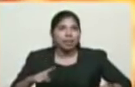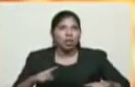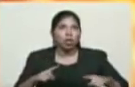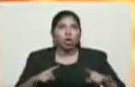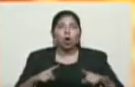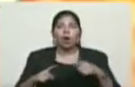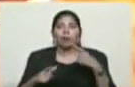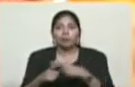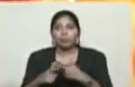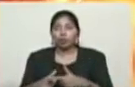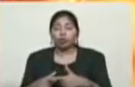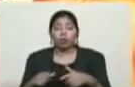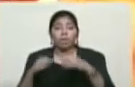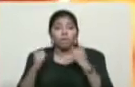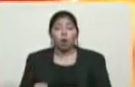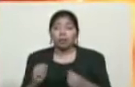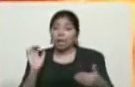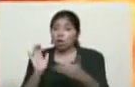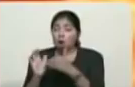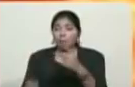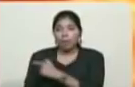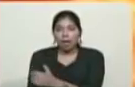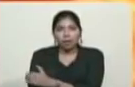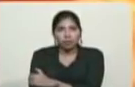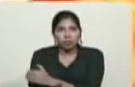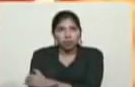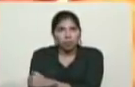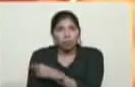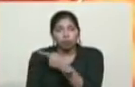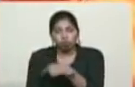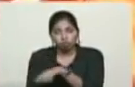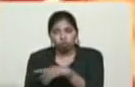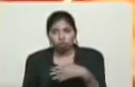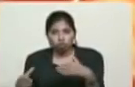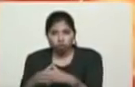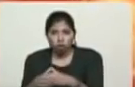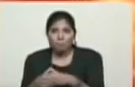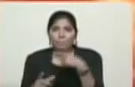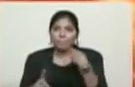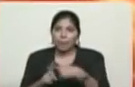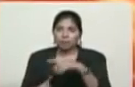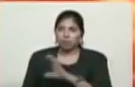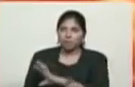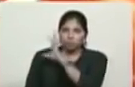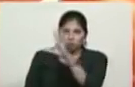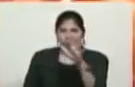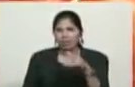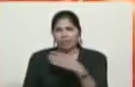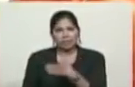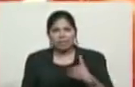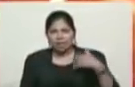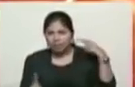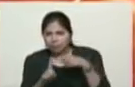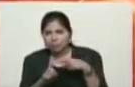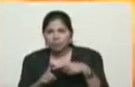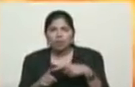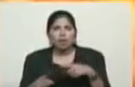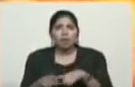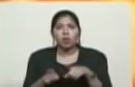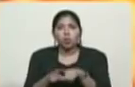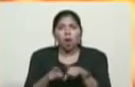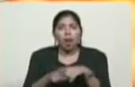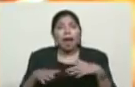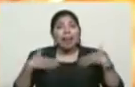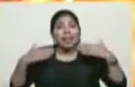la derecha una vez más intentando e intentando desestabilizar la paz la alegría en la calma de nuestro pueblo es así